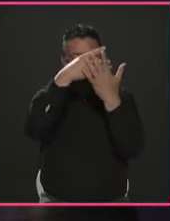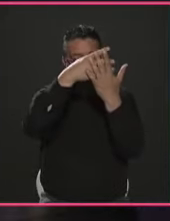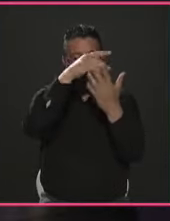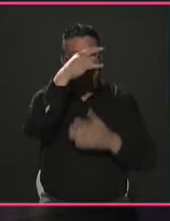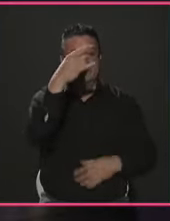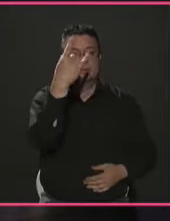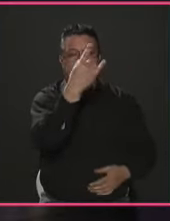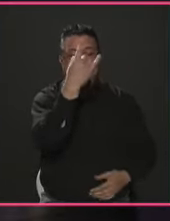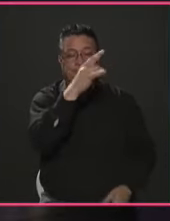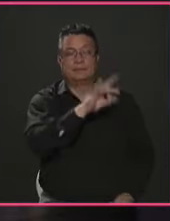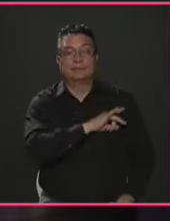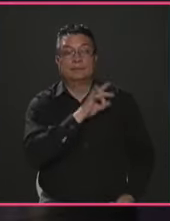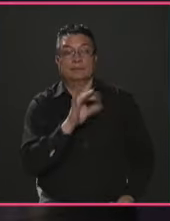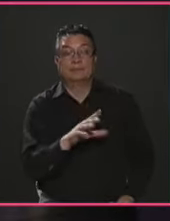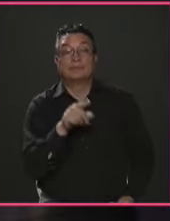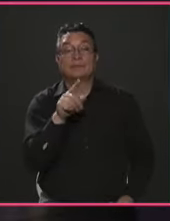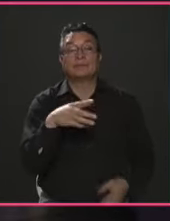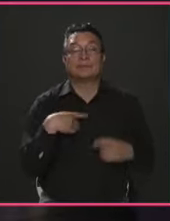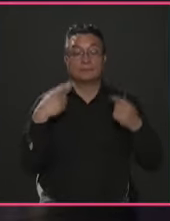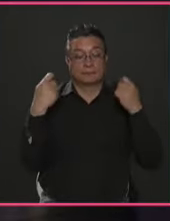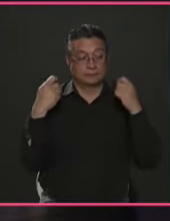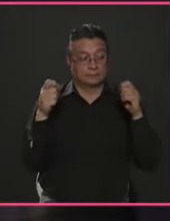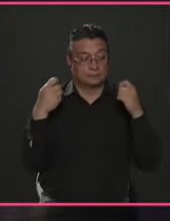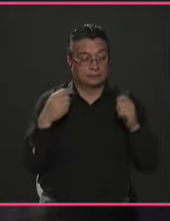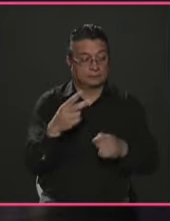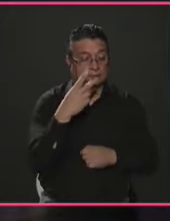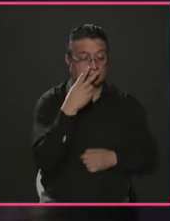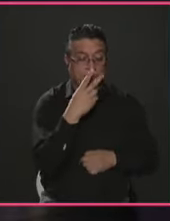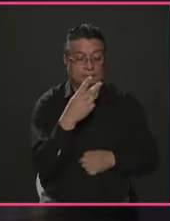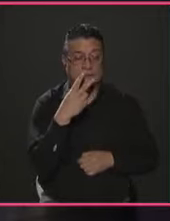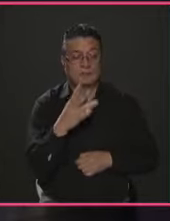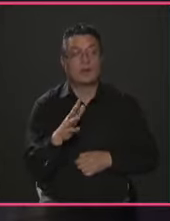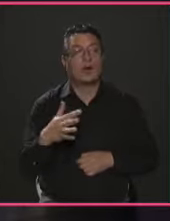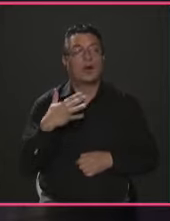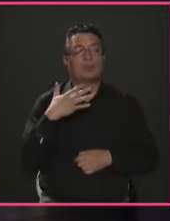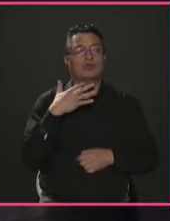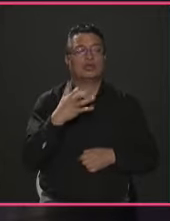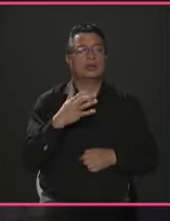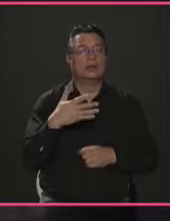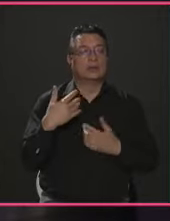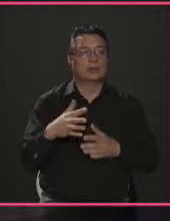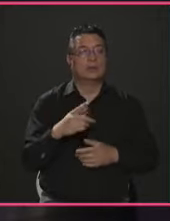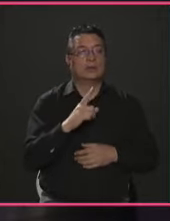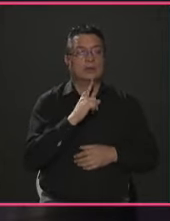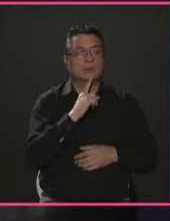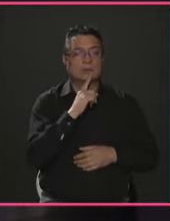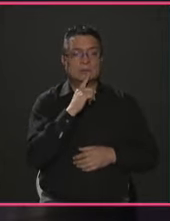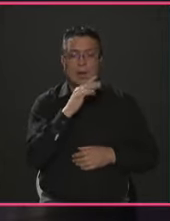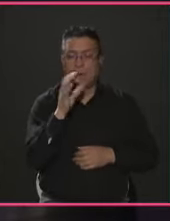chile para tratar de decifrar Por qué eran tan eficientes